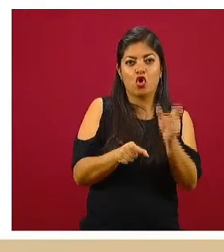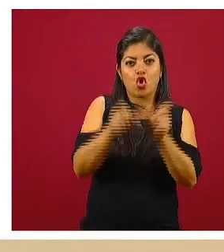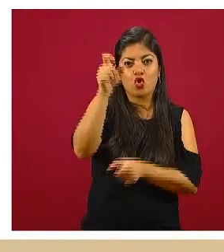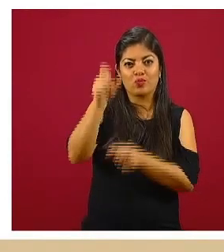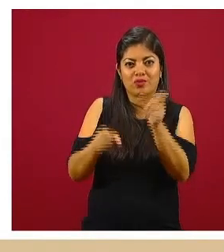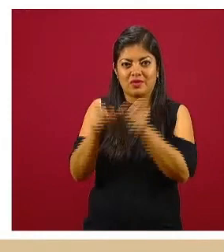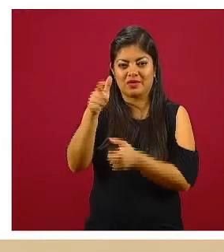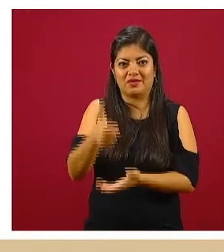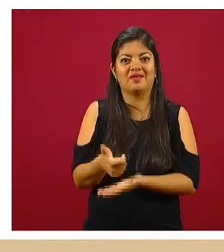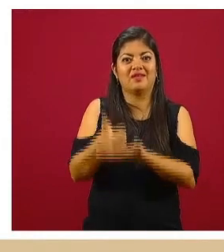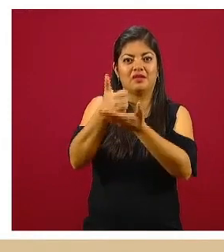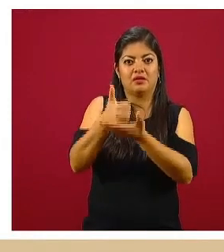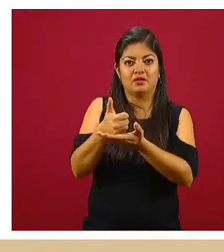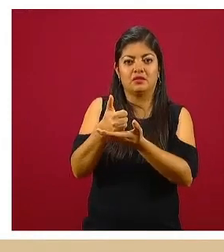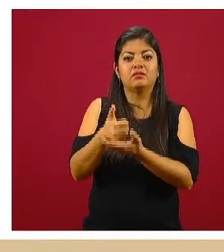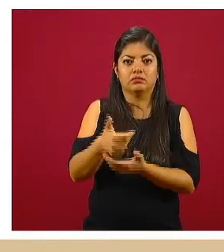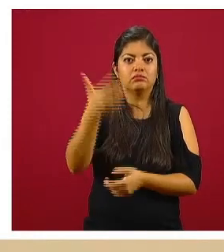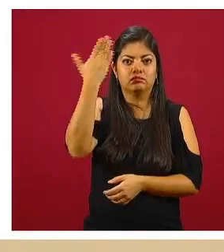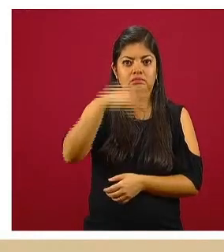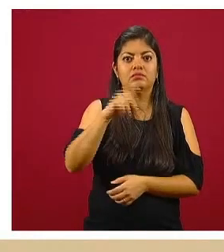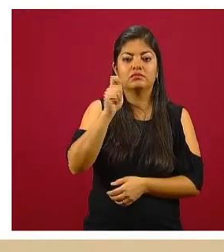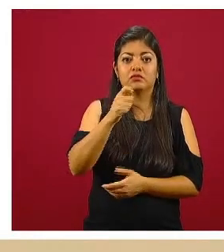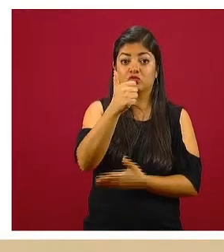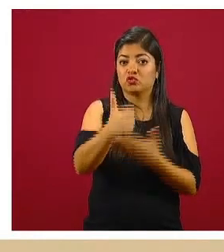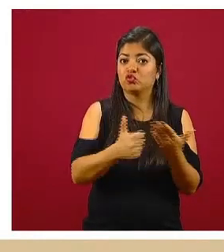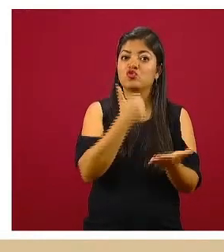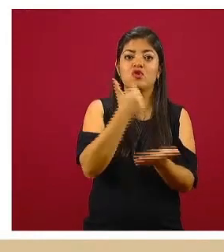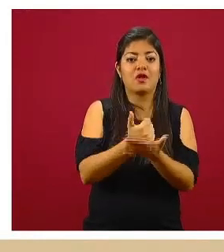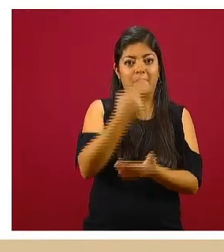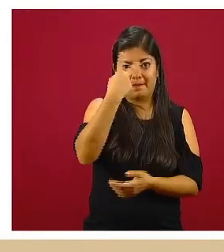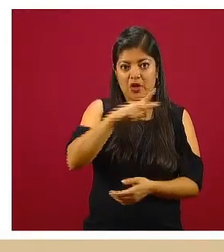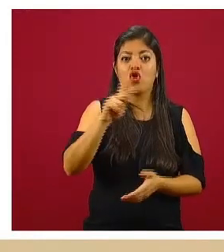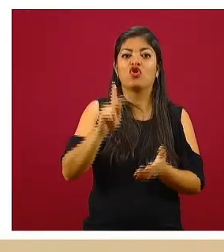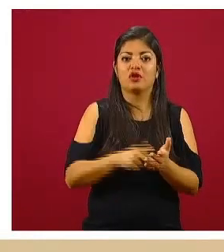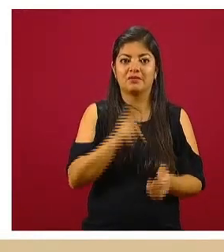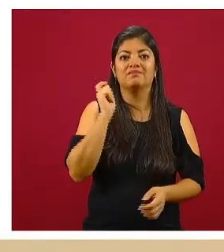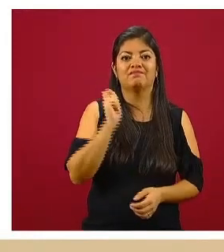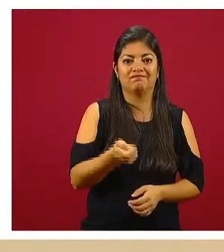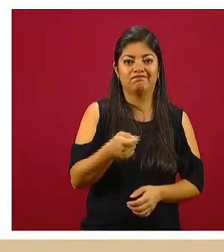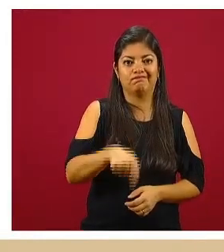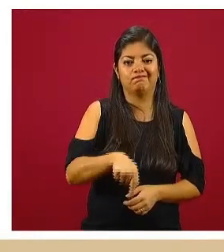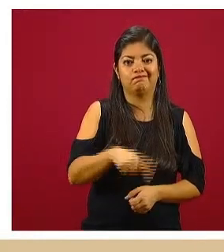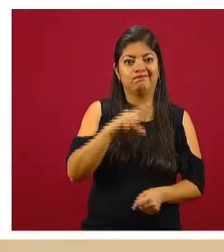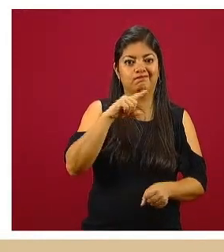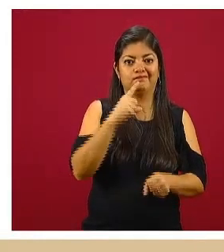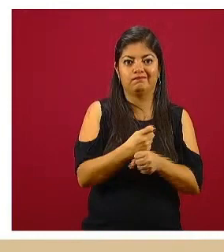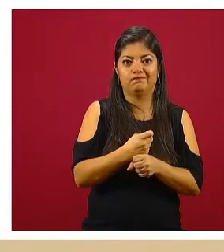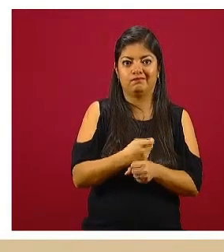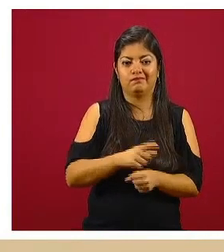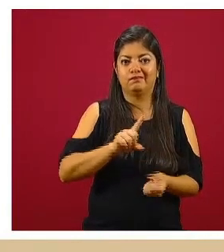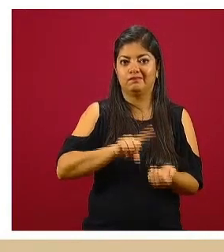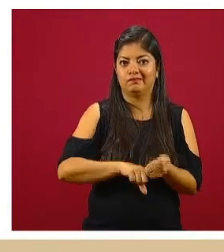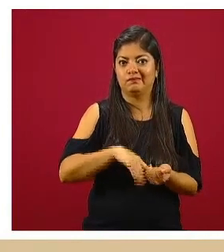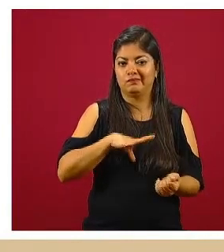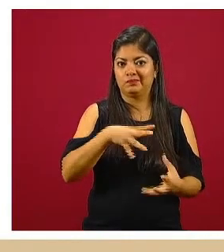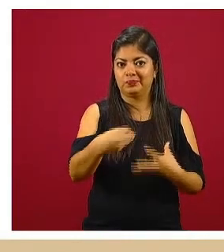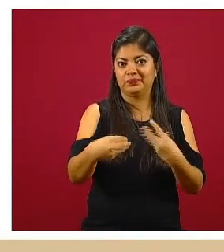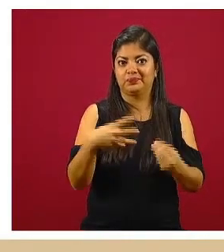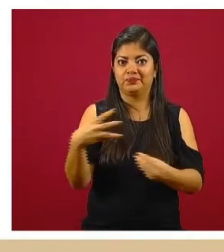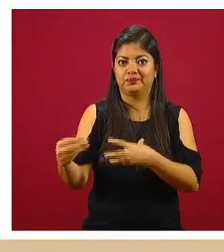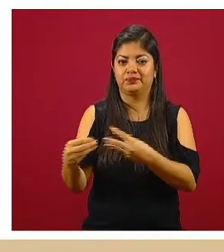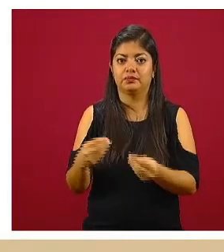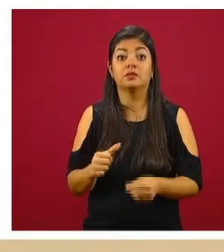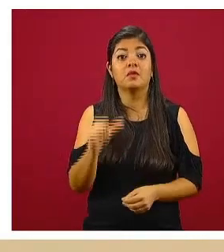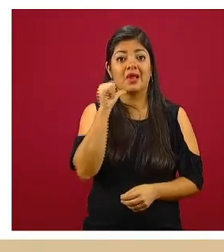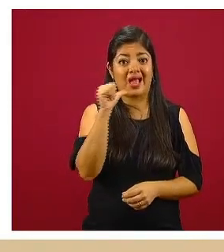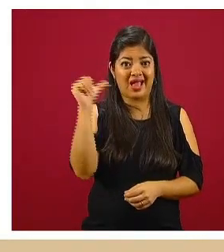columnas, en donde reconocemos también la Ciudad de México nuevamente como la zona más con intensa transmisión. Y desde